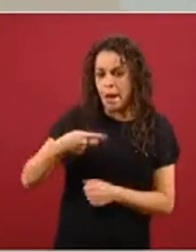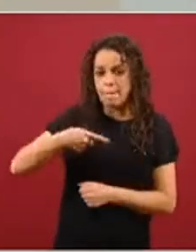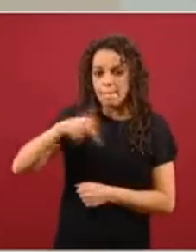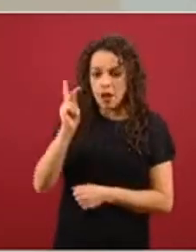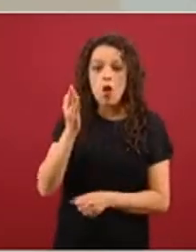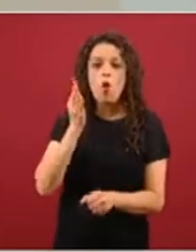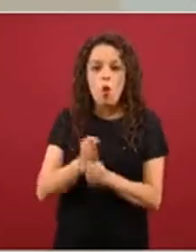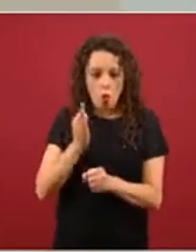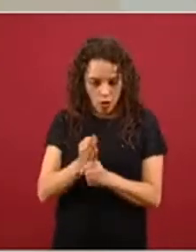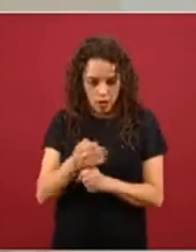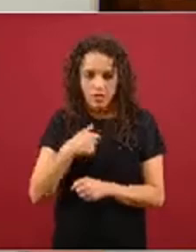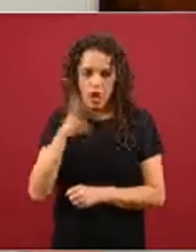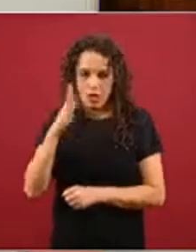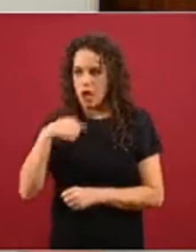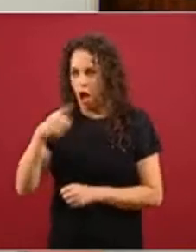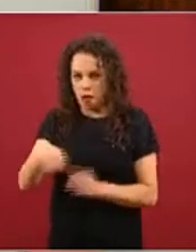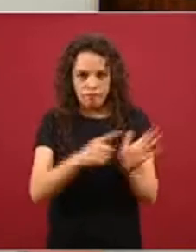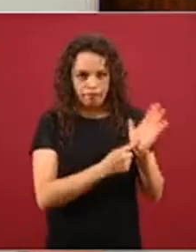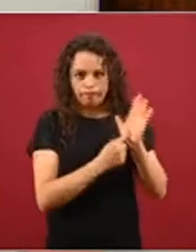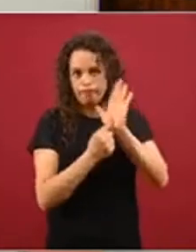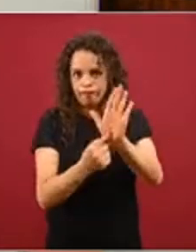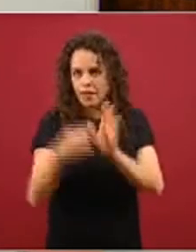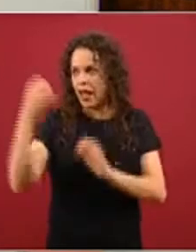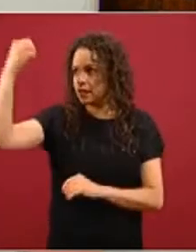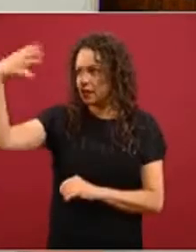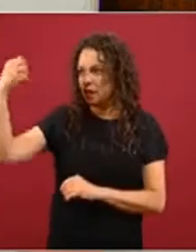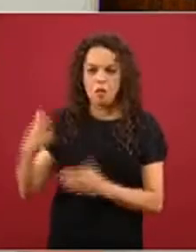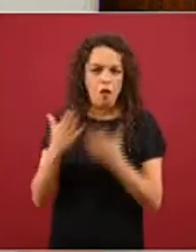estamos presentando el semáforo, no hay ningún verde,